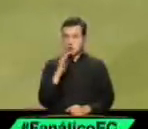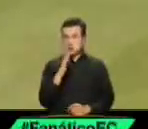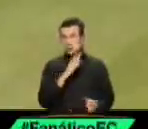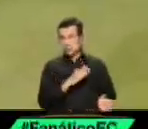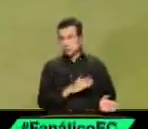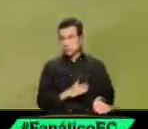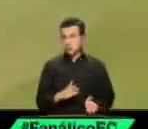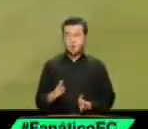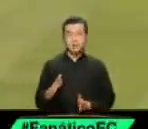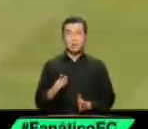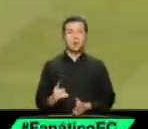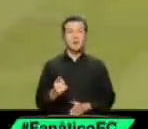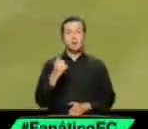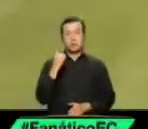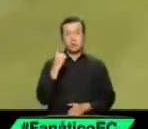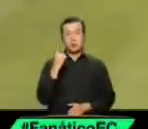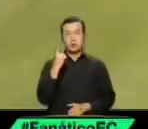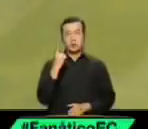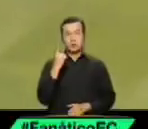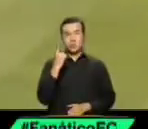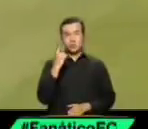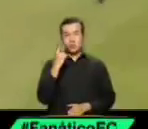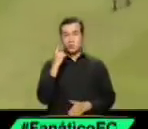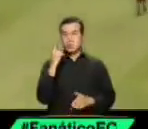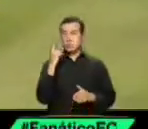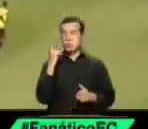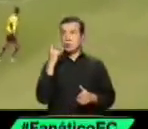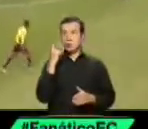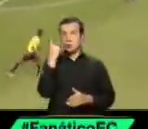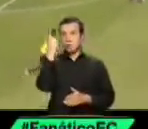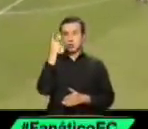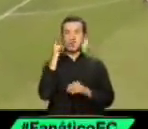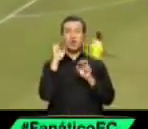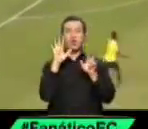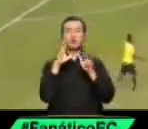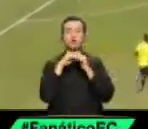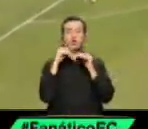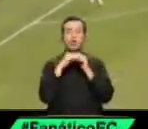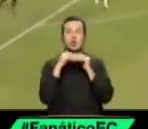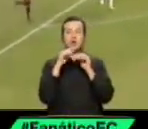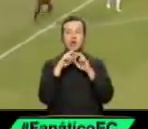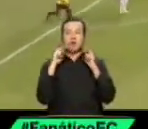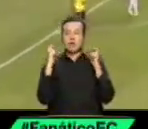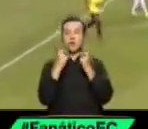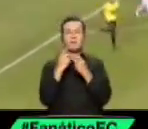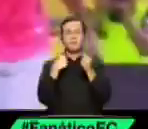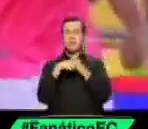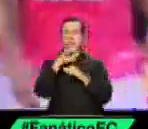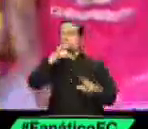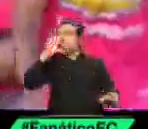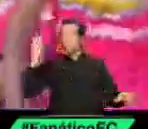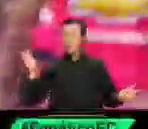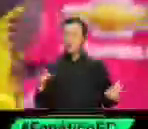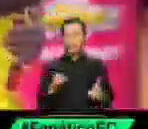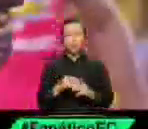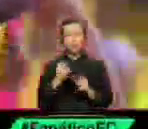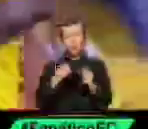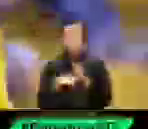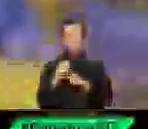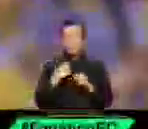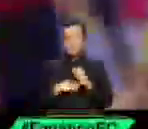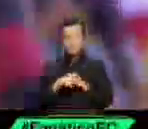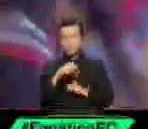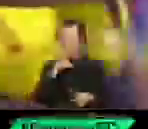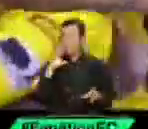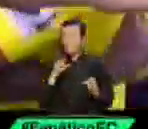determinado que sea uno el valor de las entradas para todas las localidades que estarán poniendo a disposición de la hinchada del cuadro del ídolo del astillero.